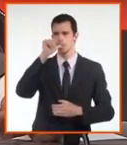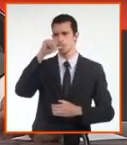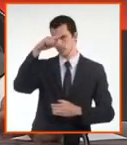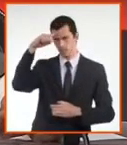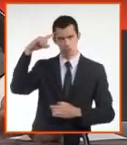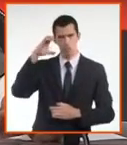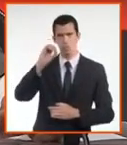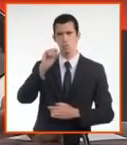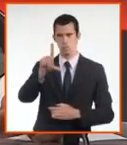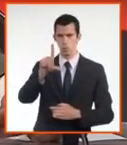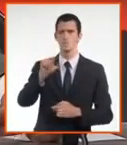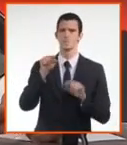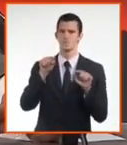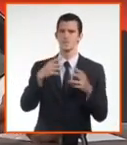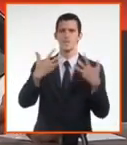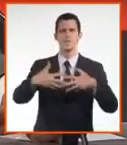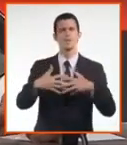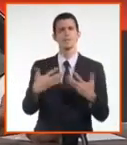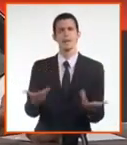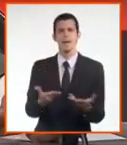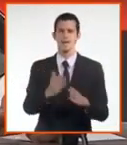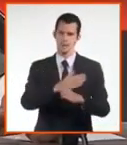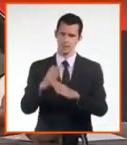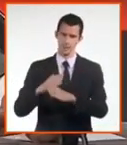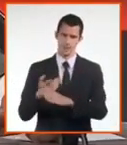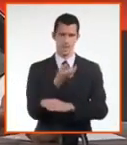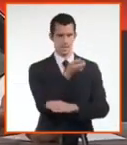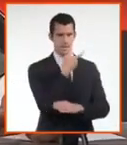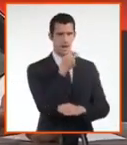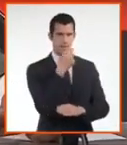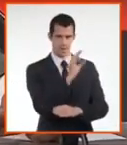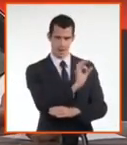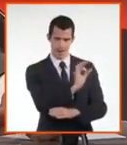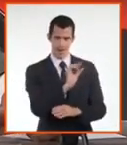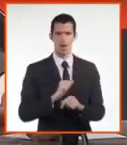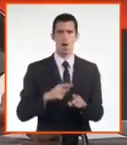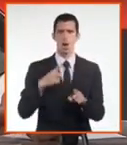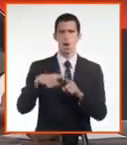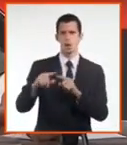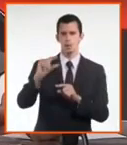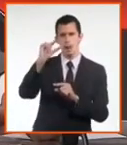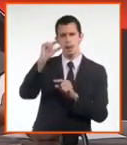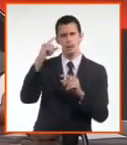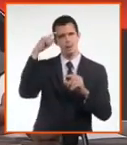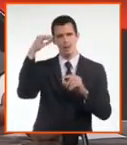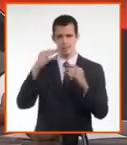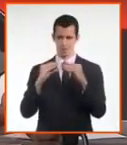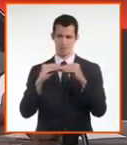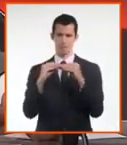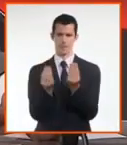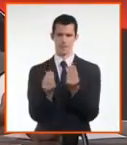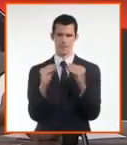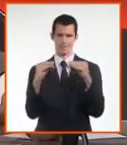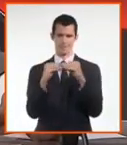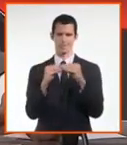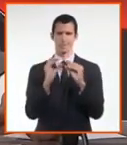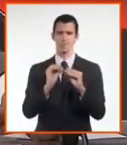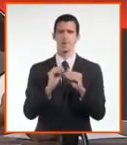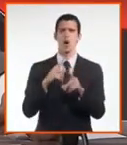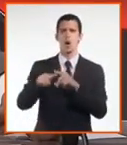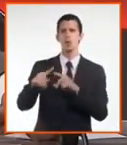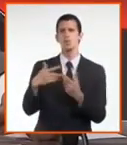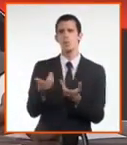cápsula y diarios soles los compañeros que de una forma nada me han antecedido han explicado un grupo de ejemplos